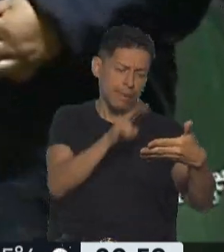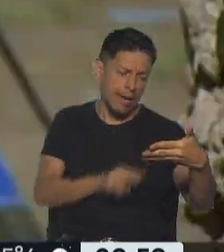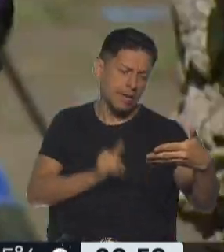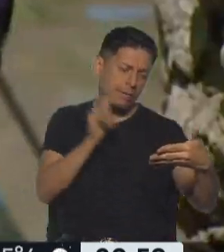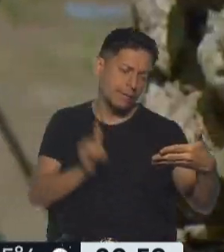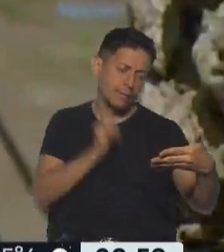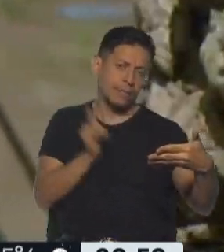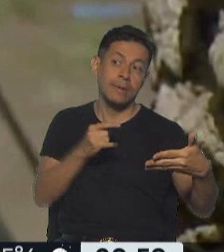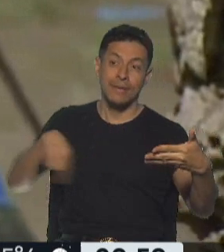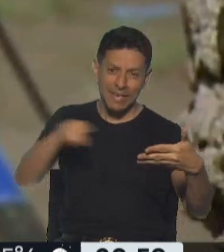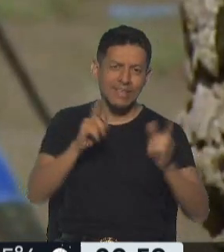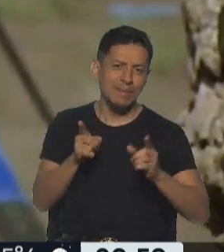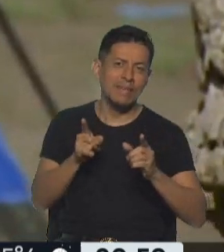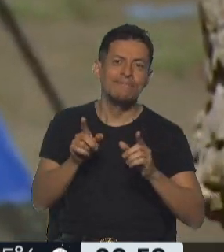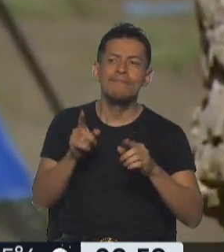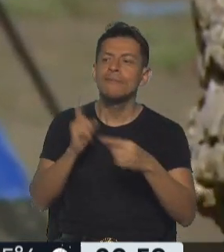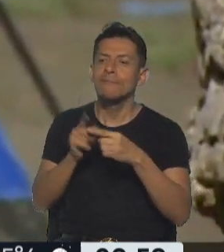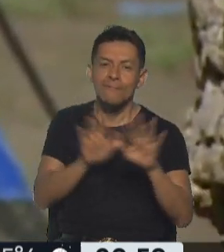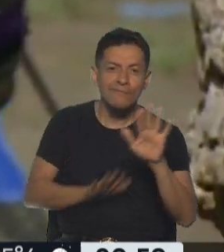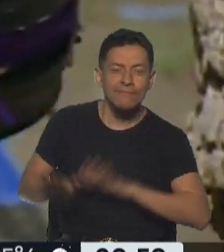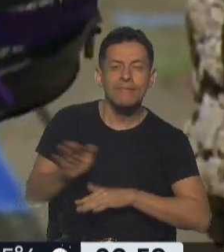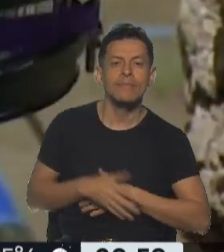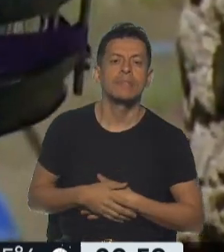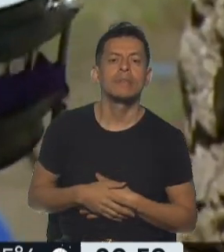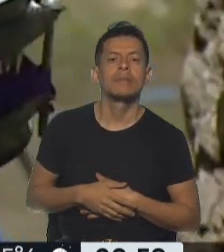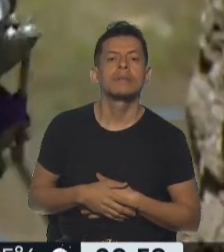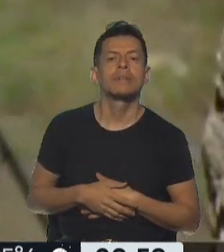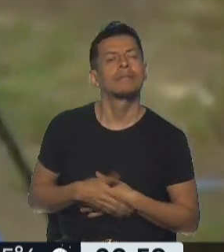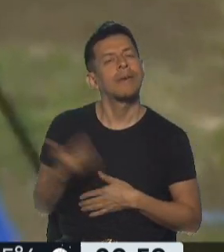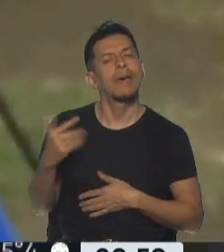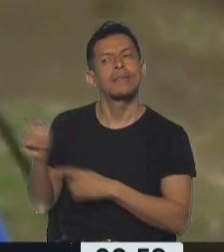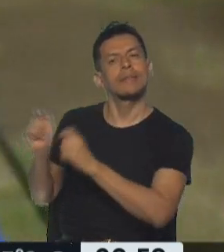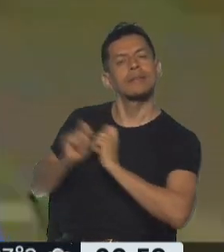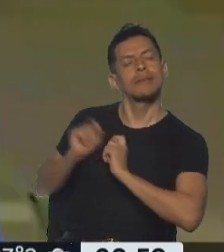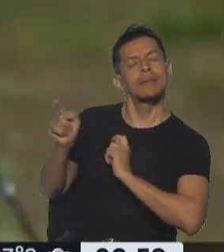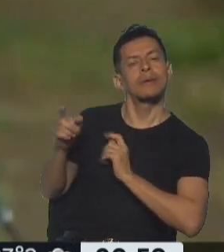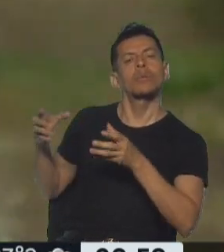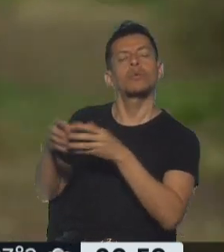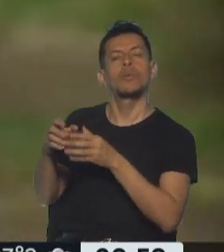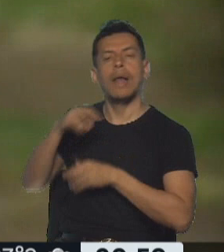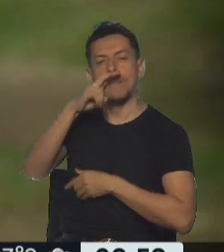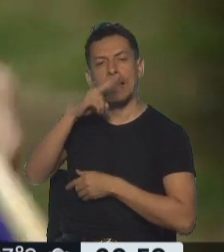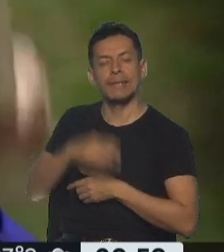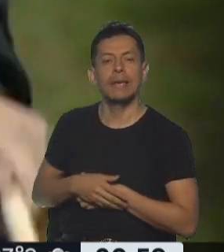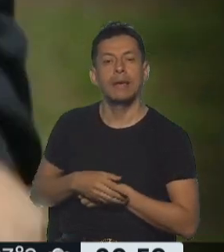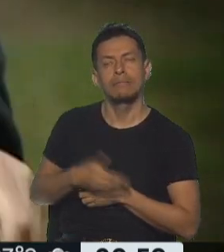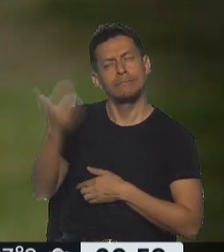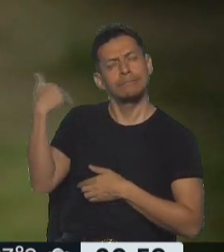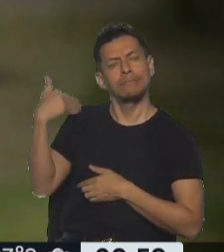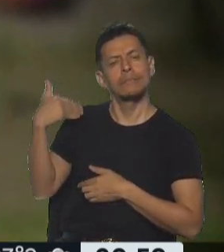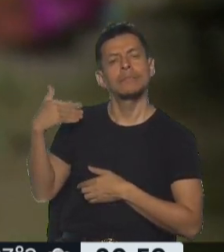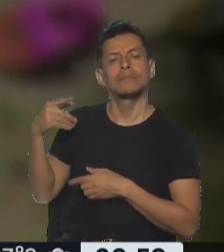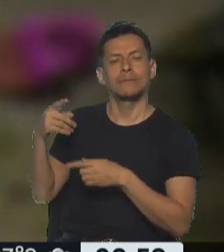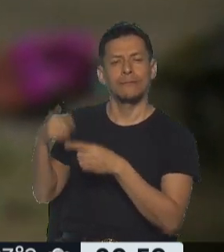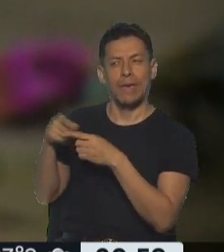son además quienes se ocuparon de organizar el evento, cuya posta le fue entregada por las organizadoras de La Plata, la última ciudad que había sido